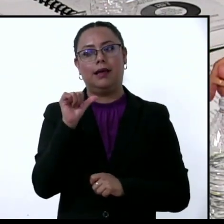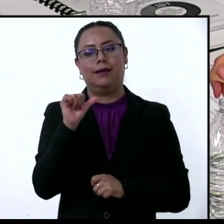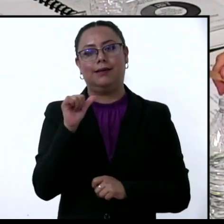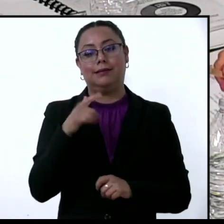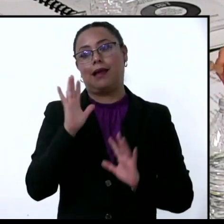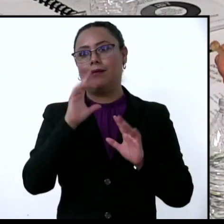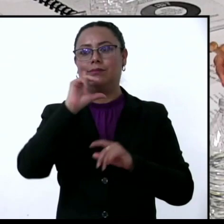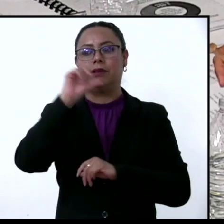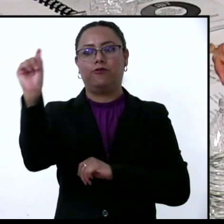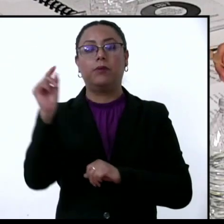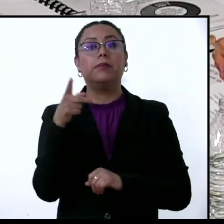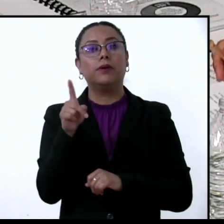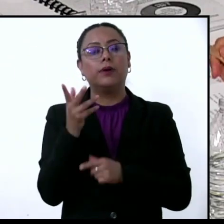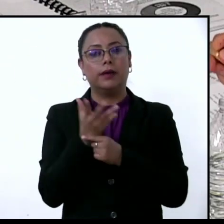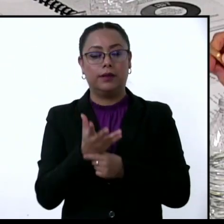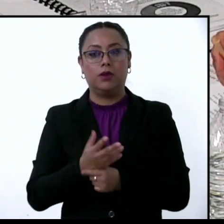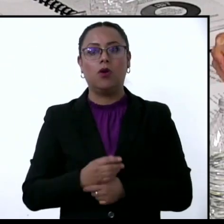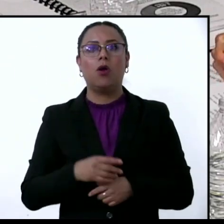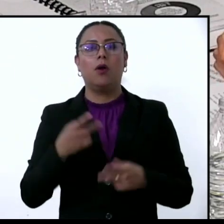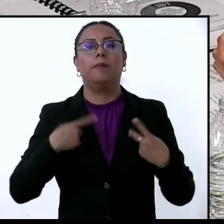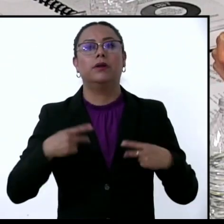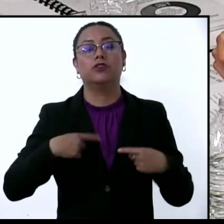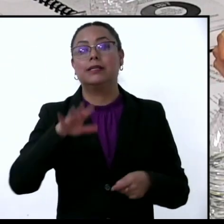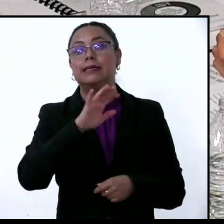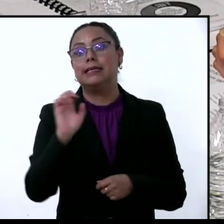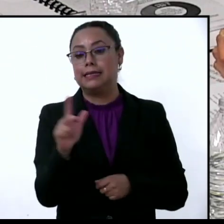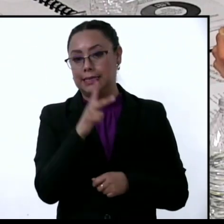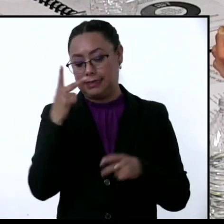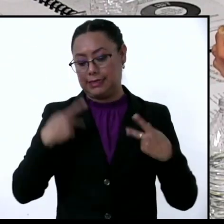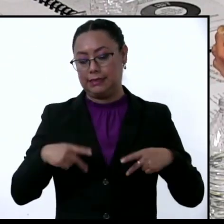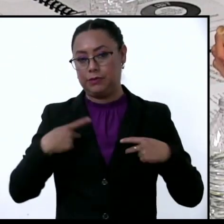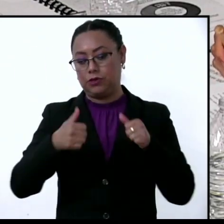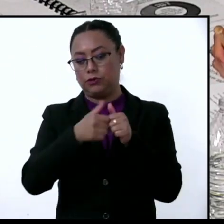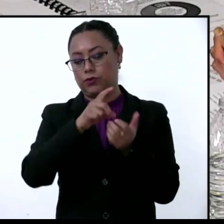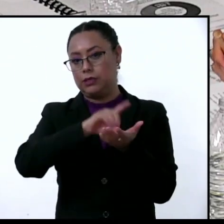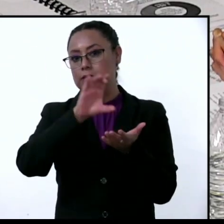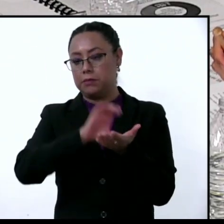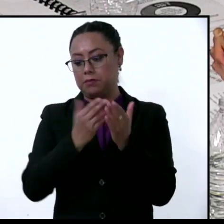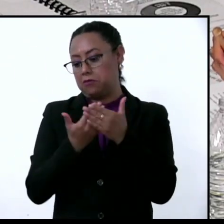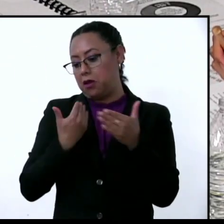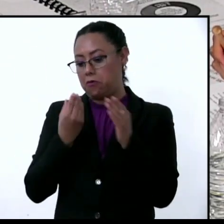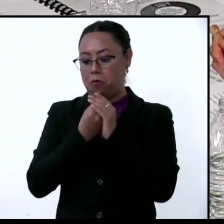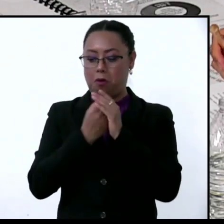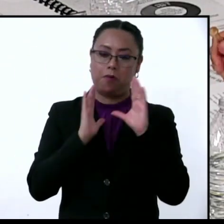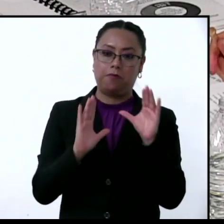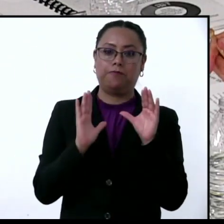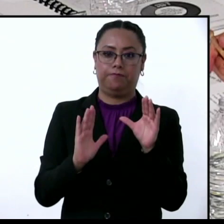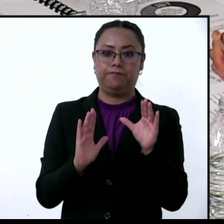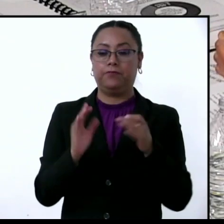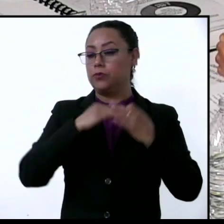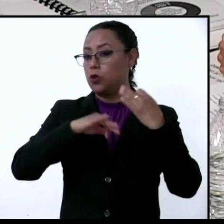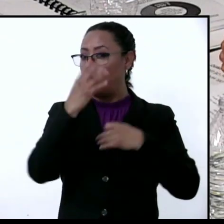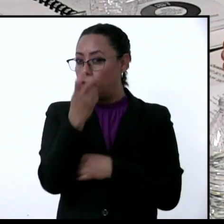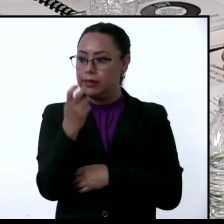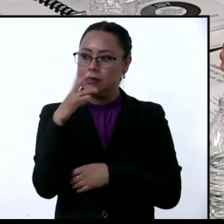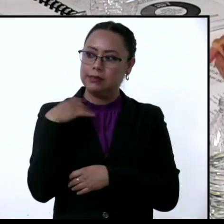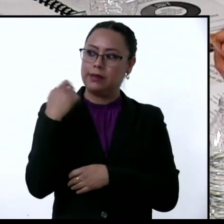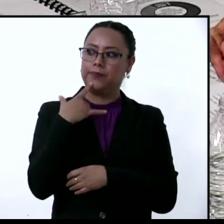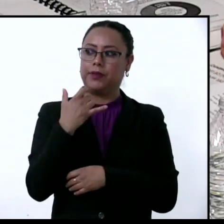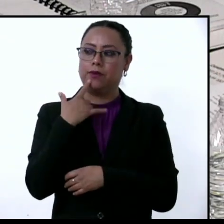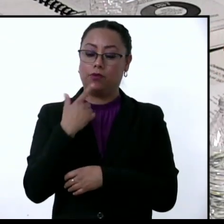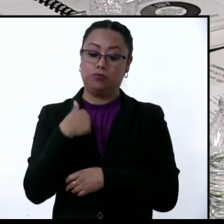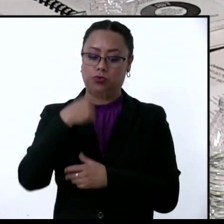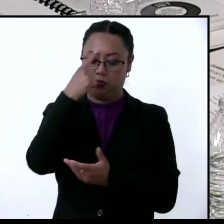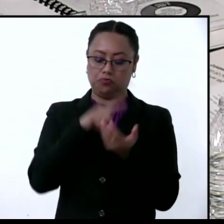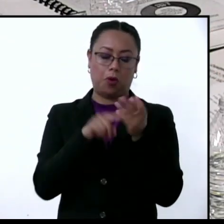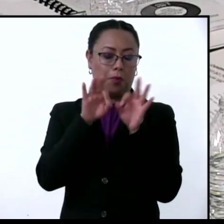personas con discapacidad que han sido capacitadas también. A la par de estos esfuerzos, me parece